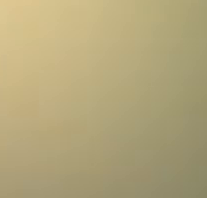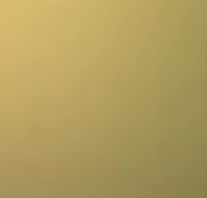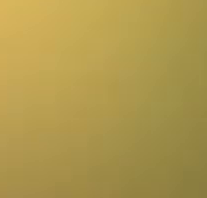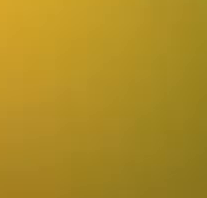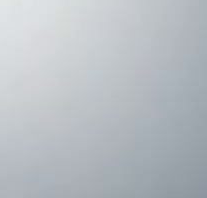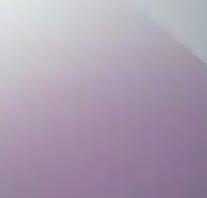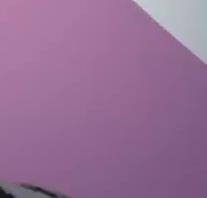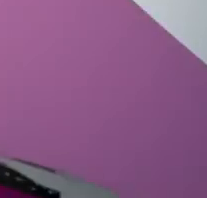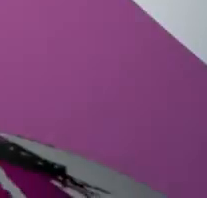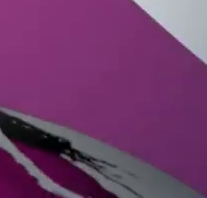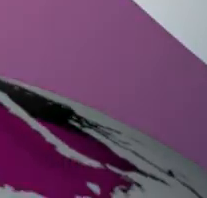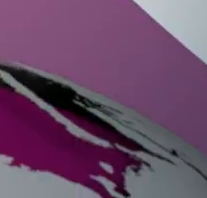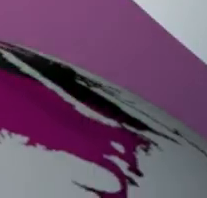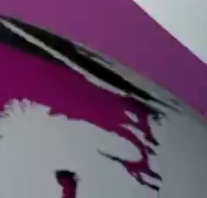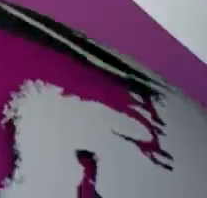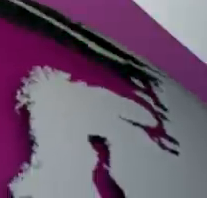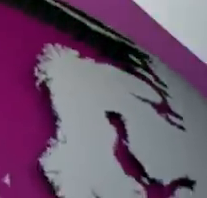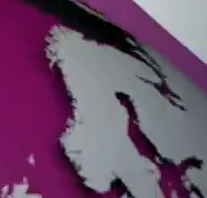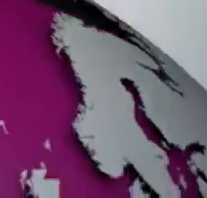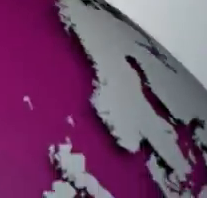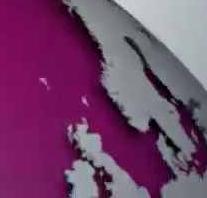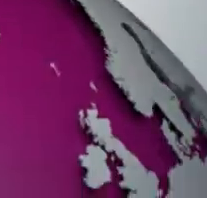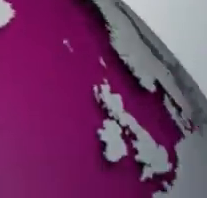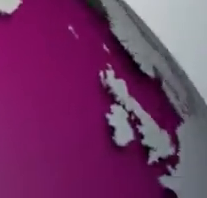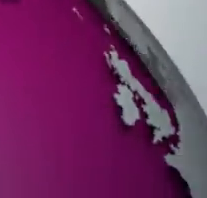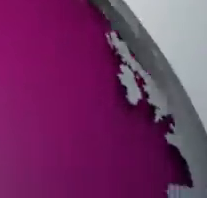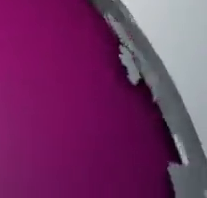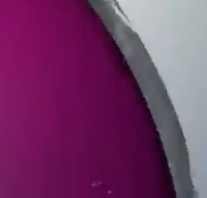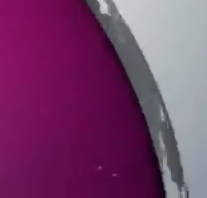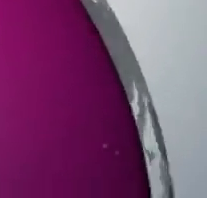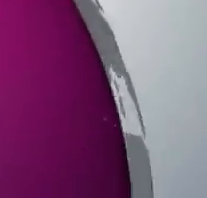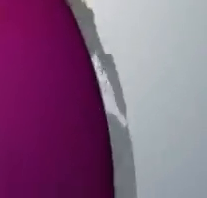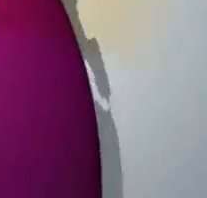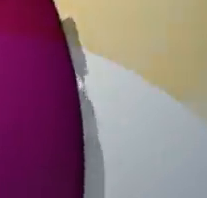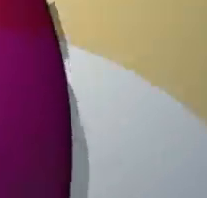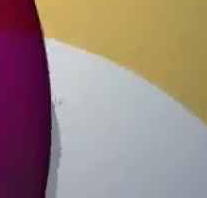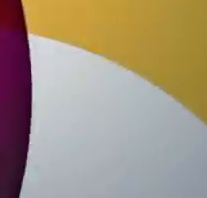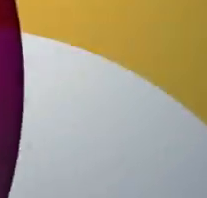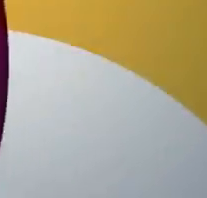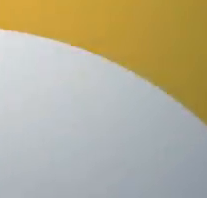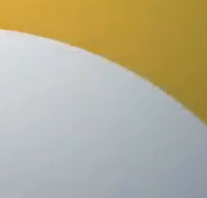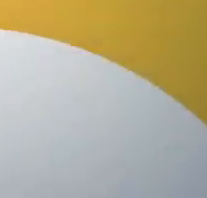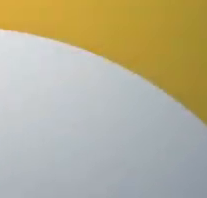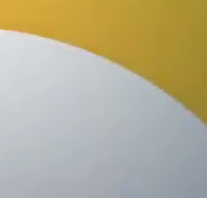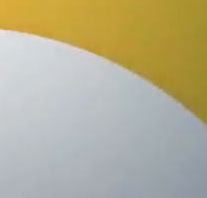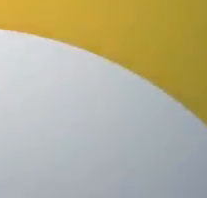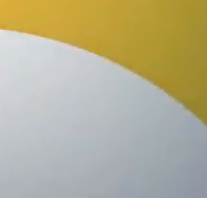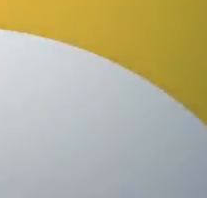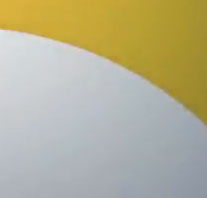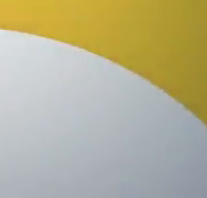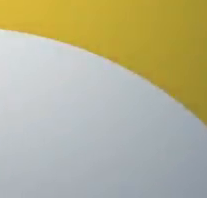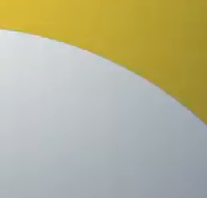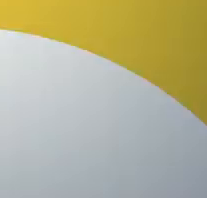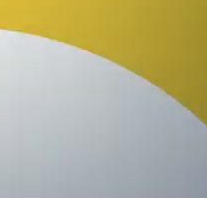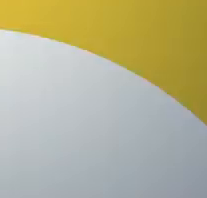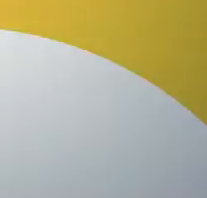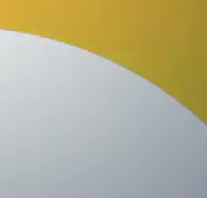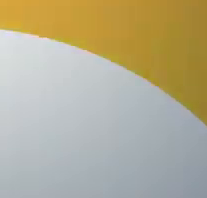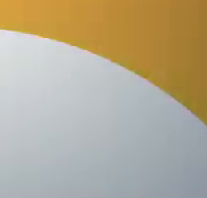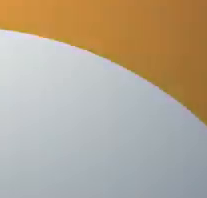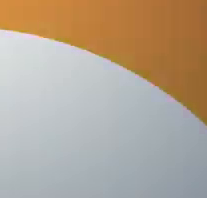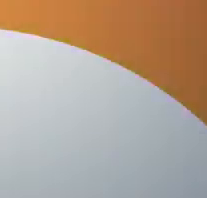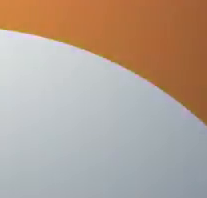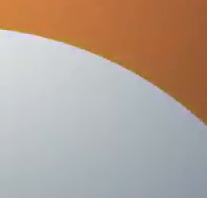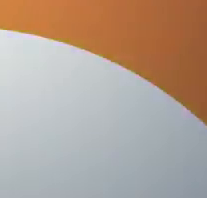Bienvenido a nuestro punto de encuentro, el espacio que estabas esperando para estar al día con todo lo que sucede en nuestro